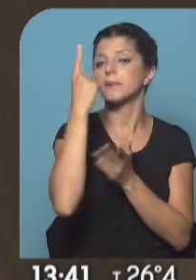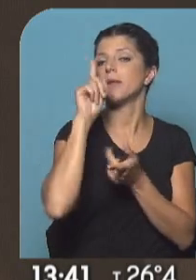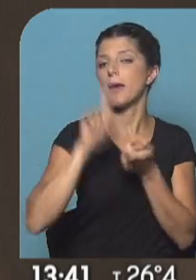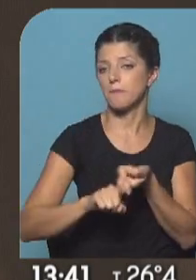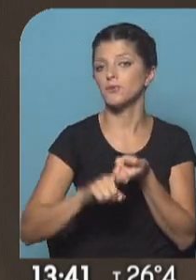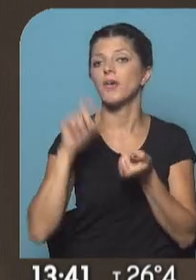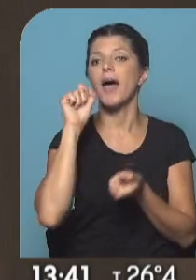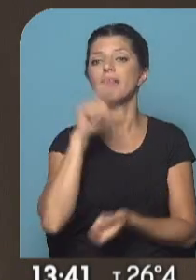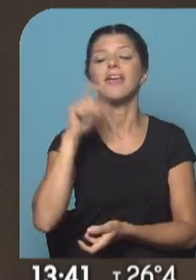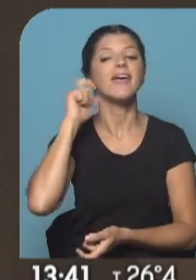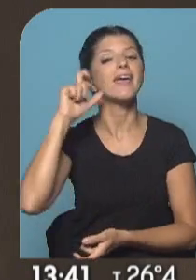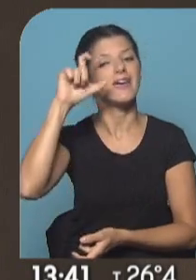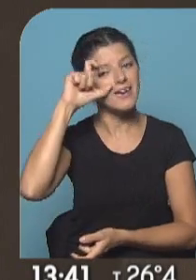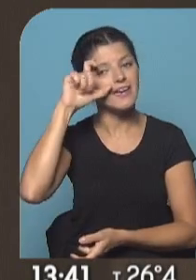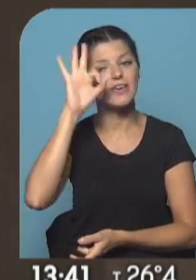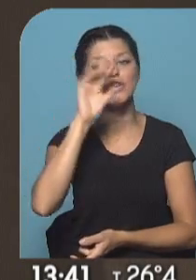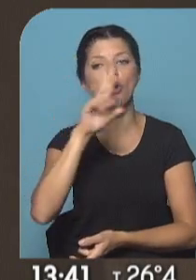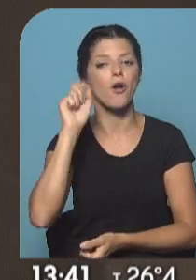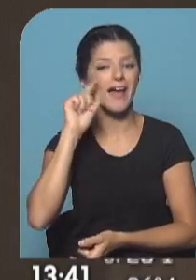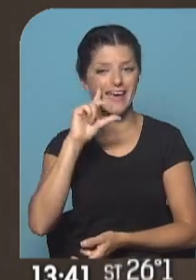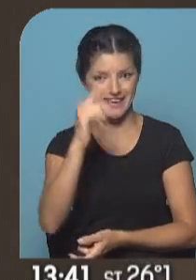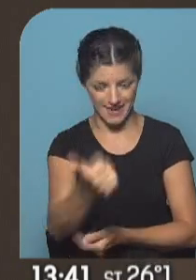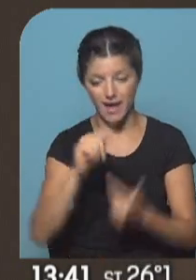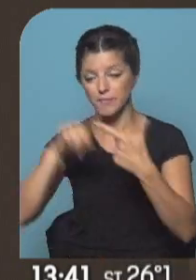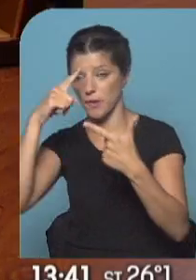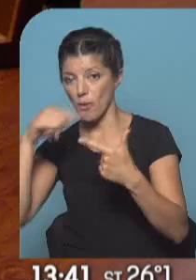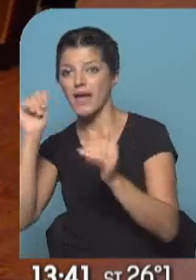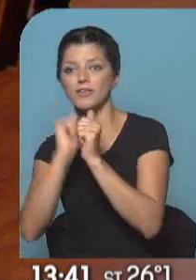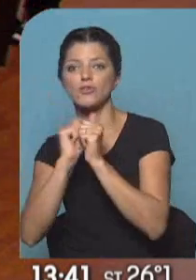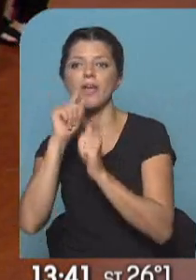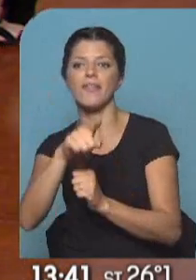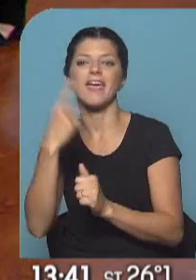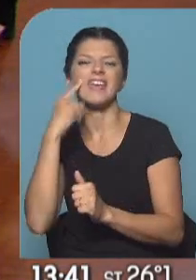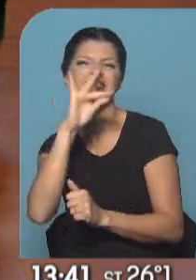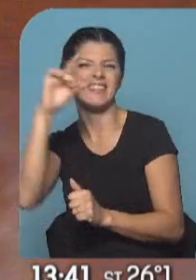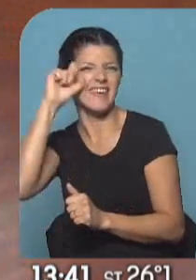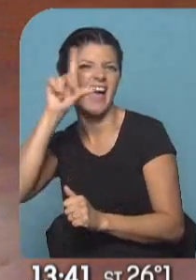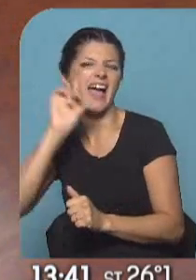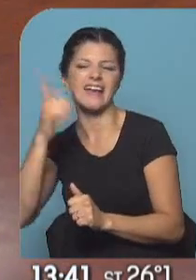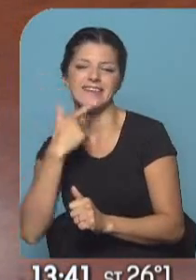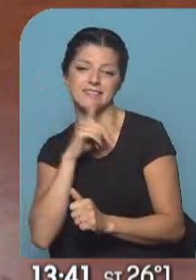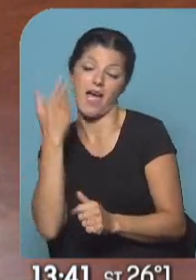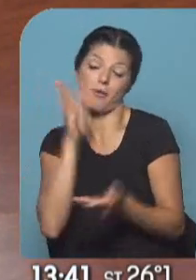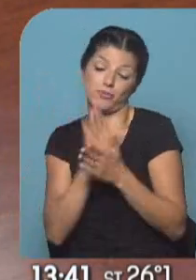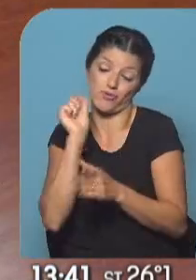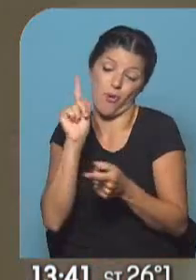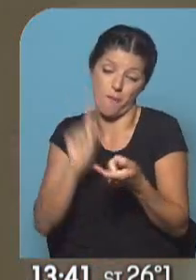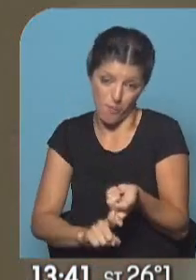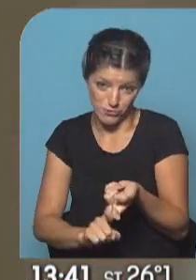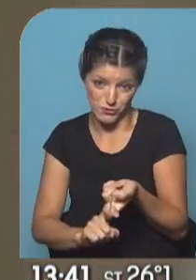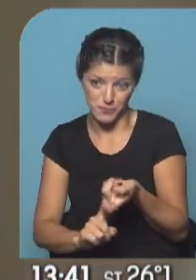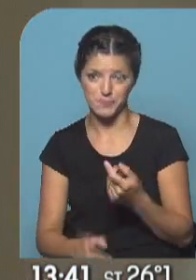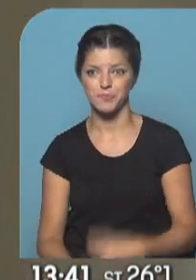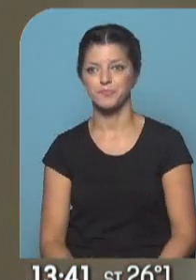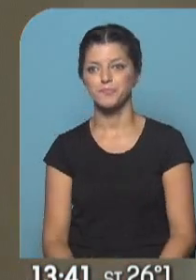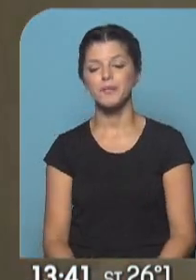de Georgia y el otro es la historia de un idealista, quien se refiere a su propio marido. Hablábamos